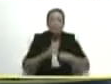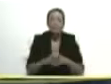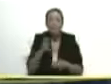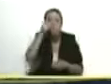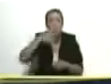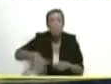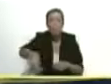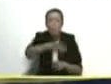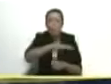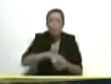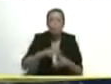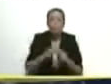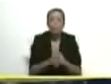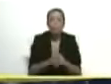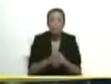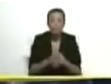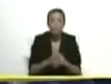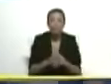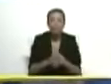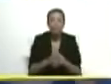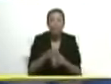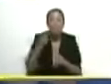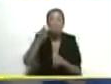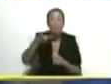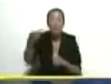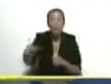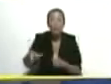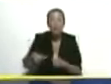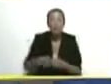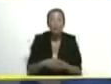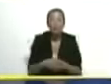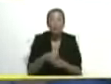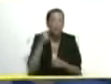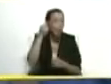Pueblo, el Partido de la Oreja.